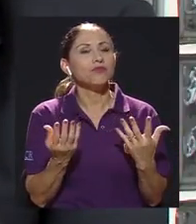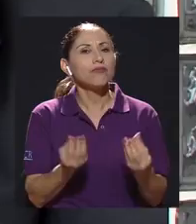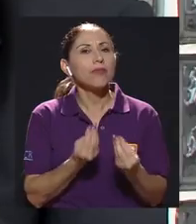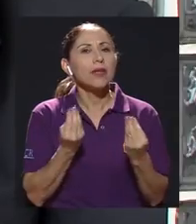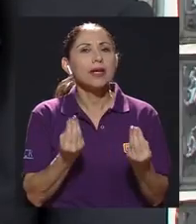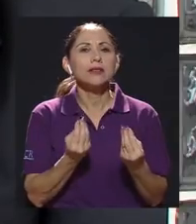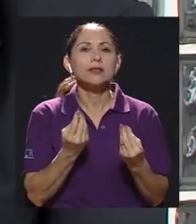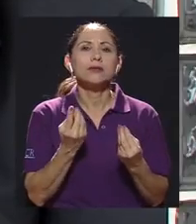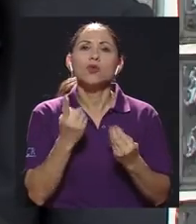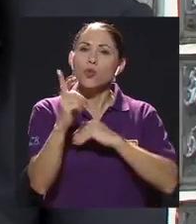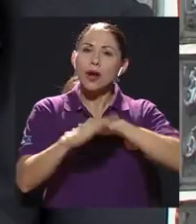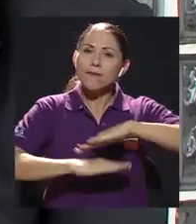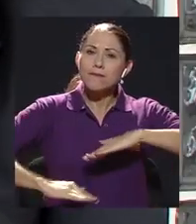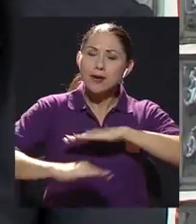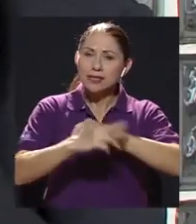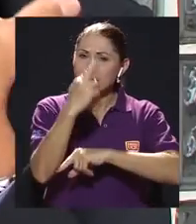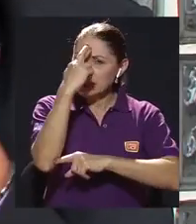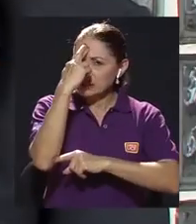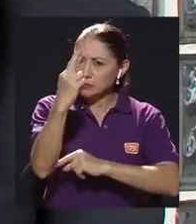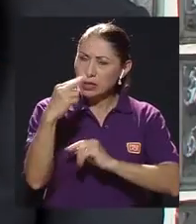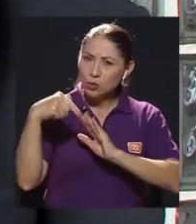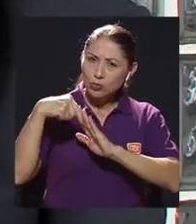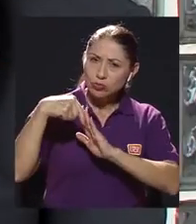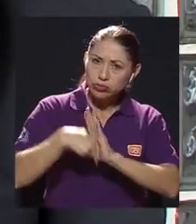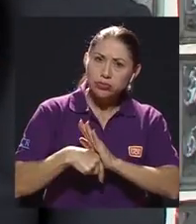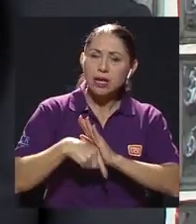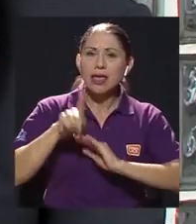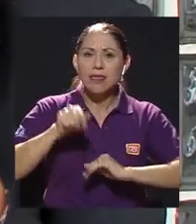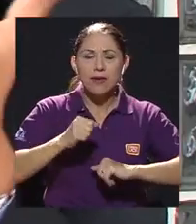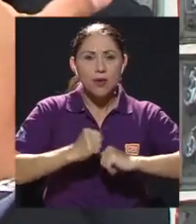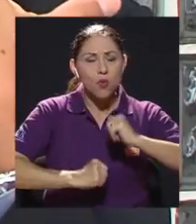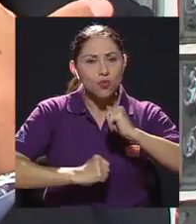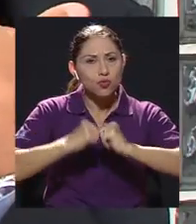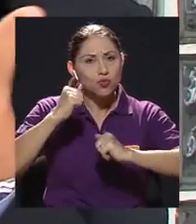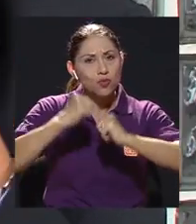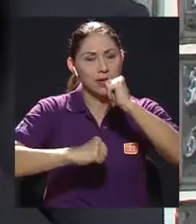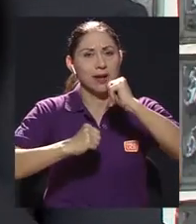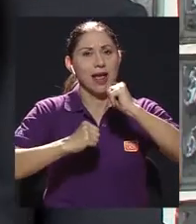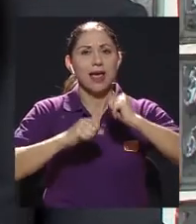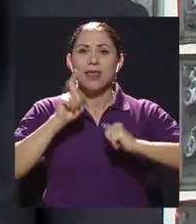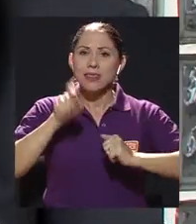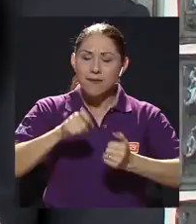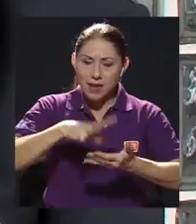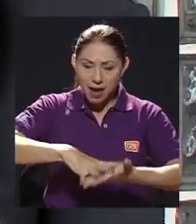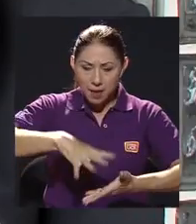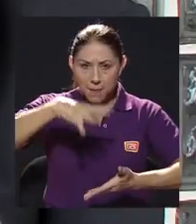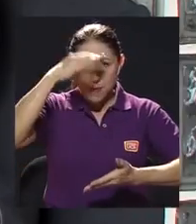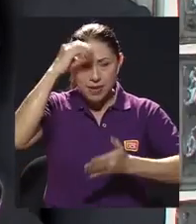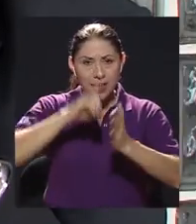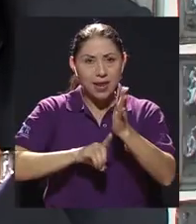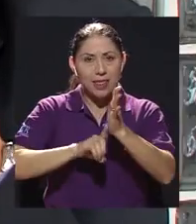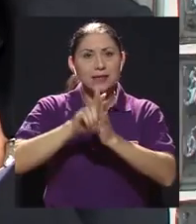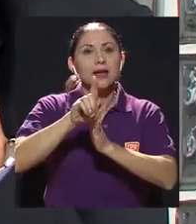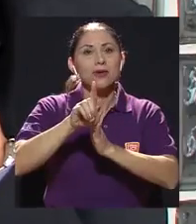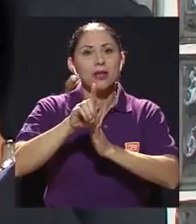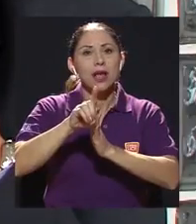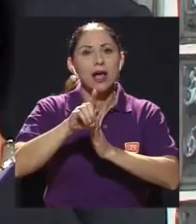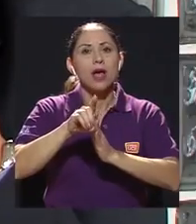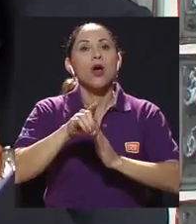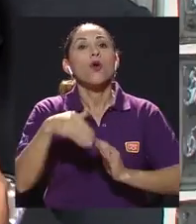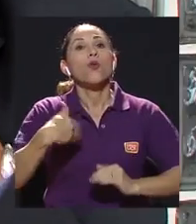una base de respeto muy profunda, que hay que construirla, que hay que aprender a desarrollarla, que cuando usted le